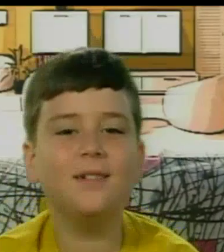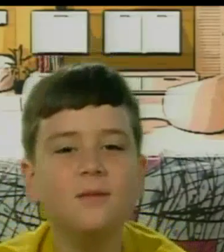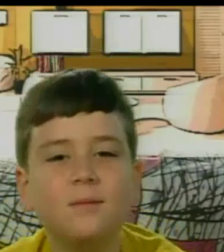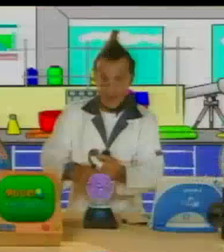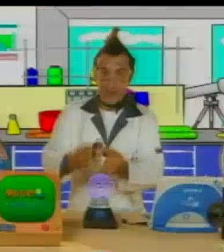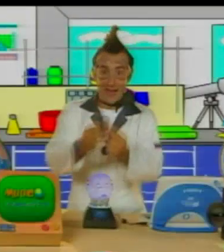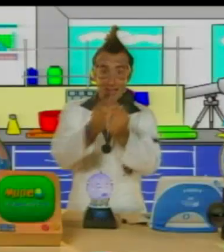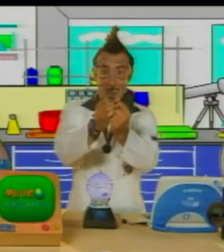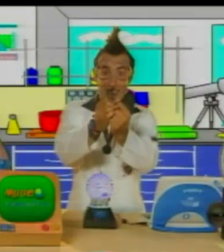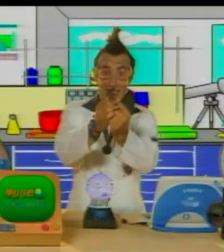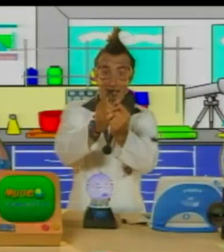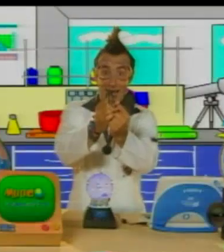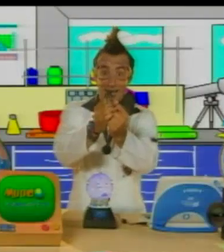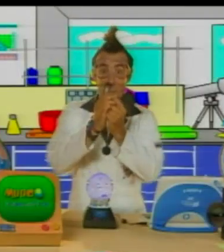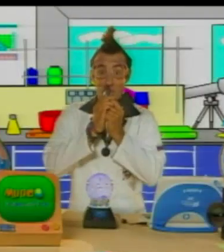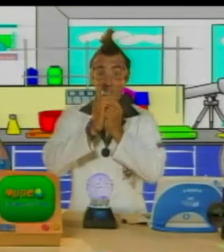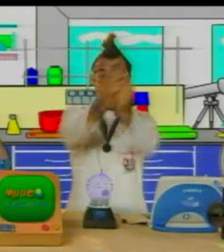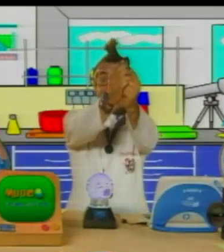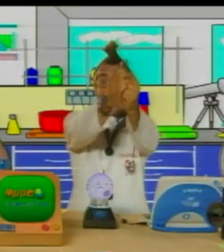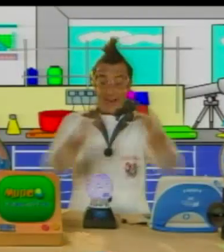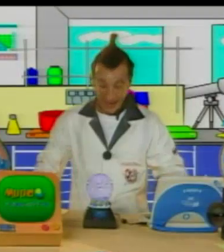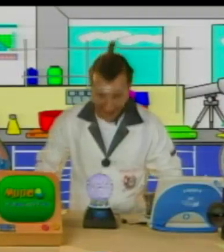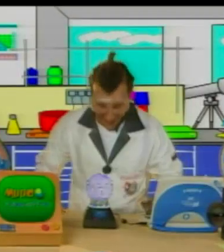Upa. ¡Gracias, Daniel!